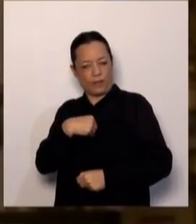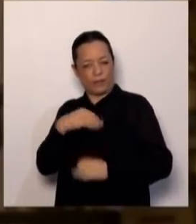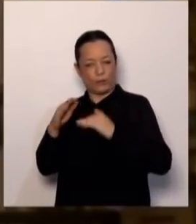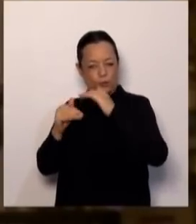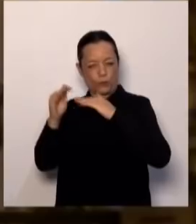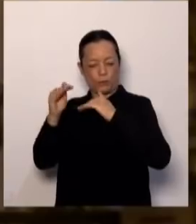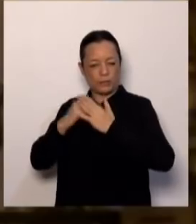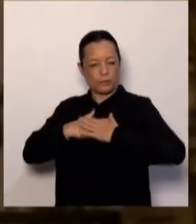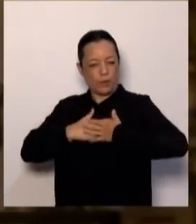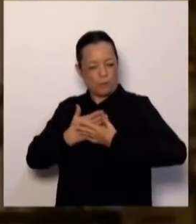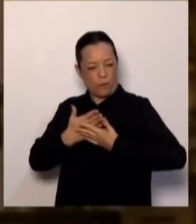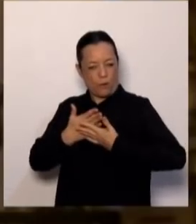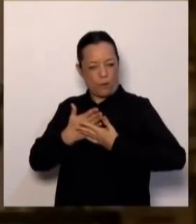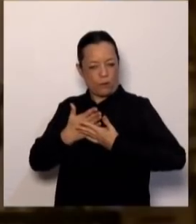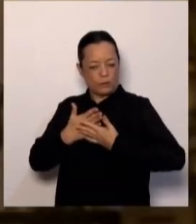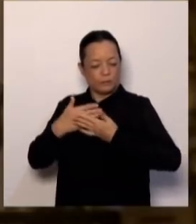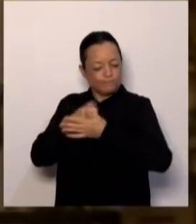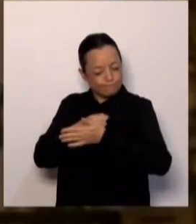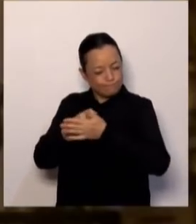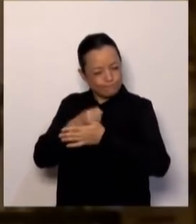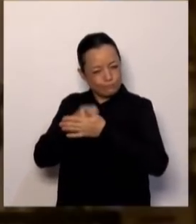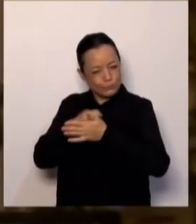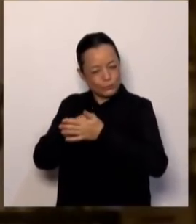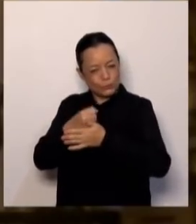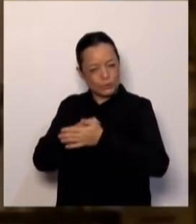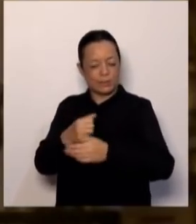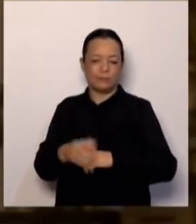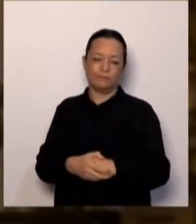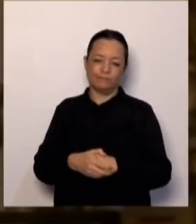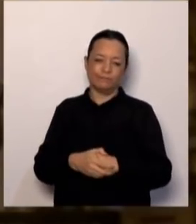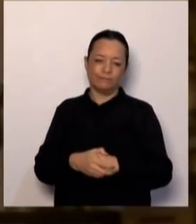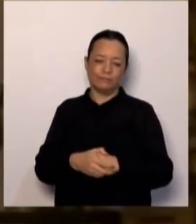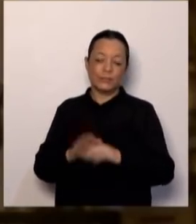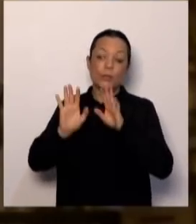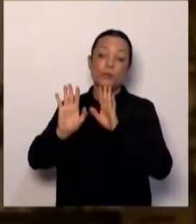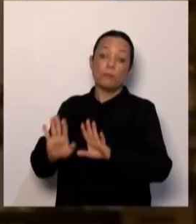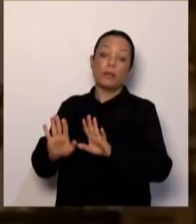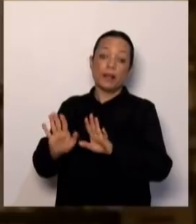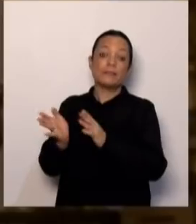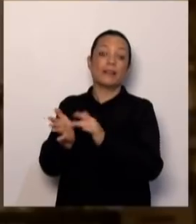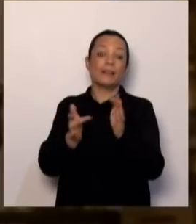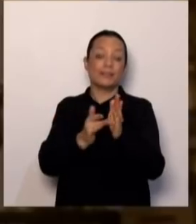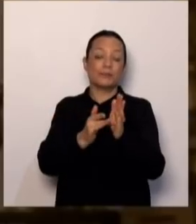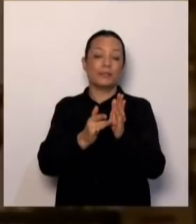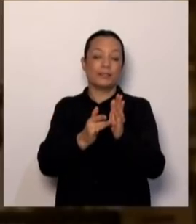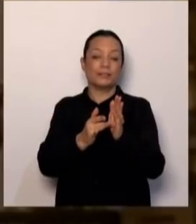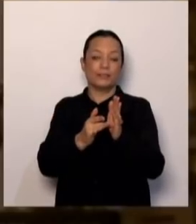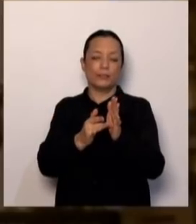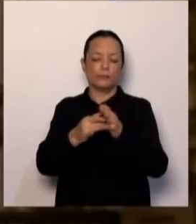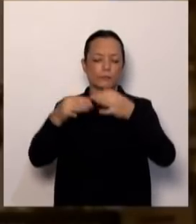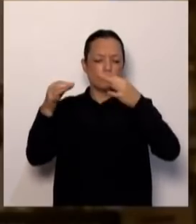su amor con fatigas y su esperanza en nuestro Señor Jesucristo con una